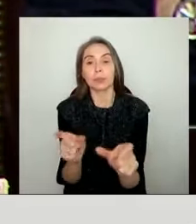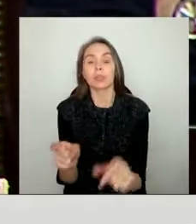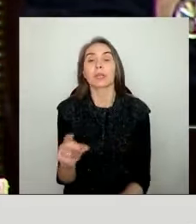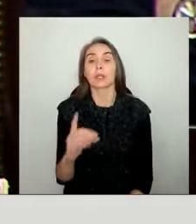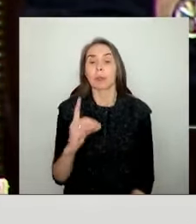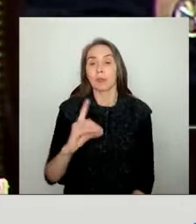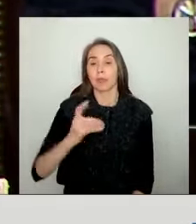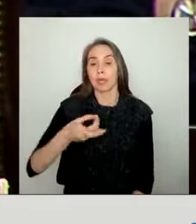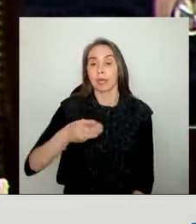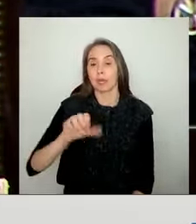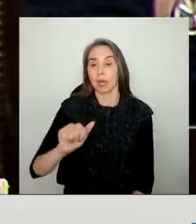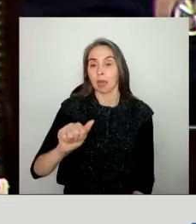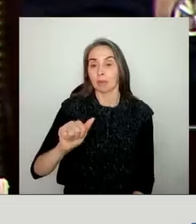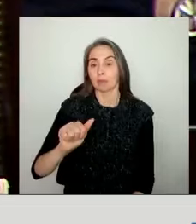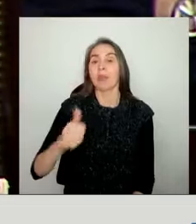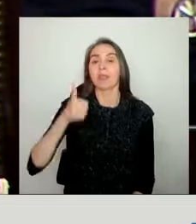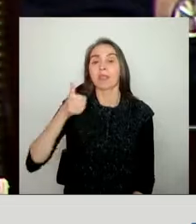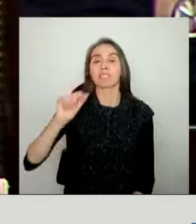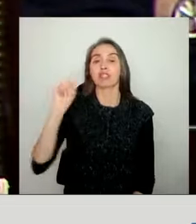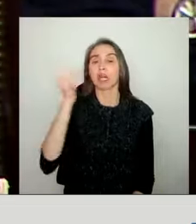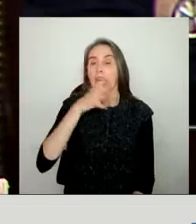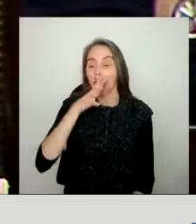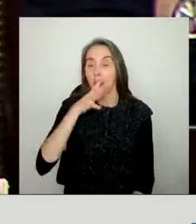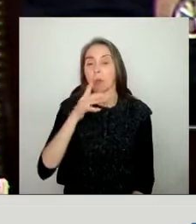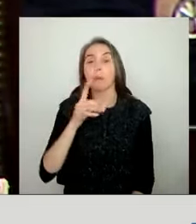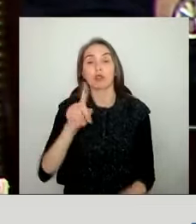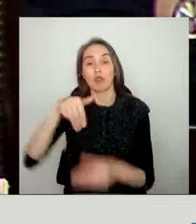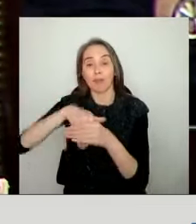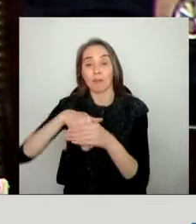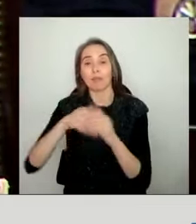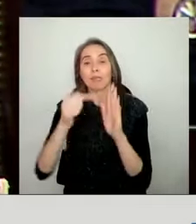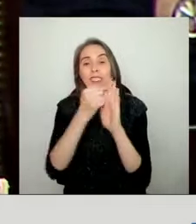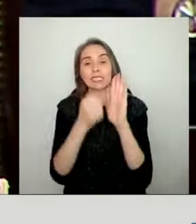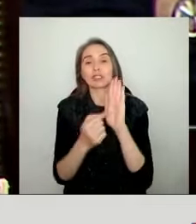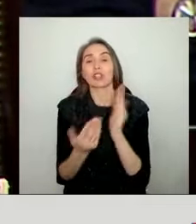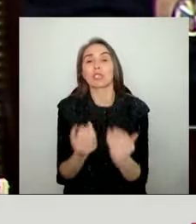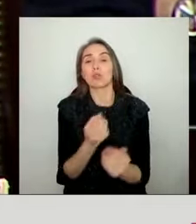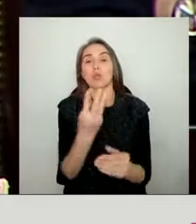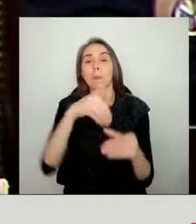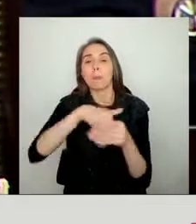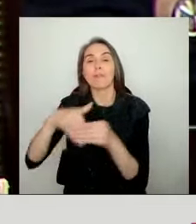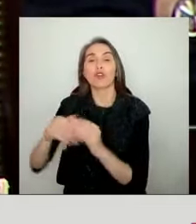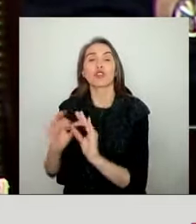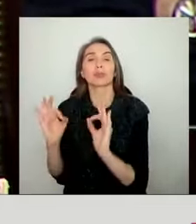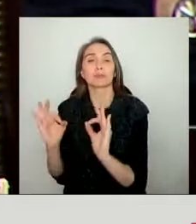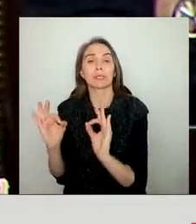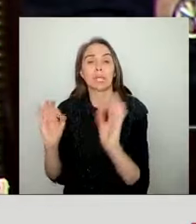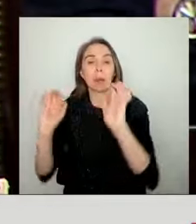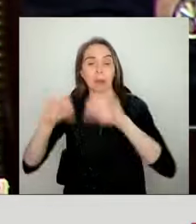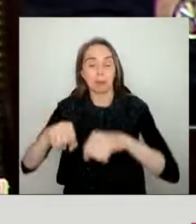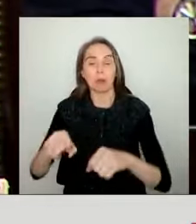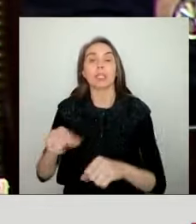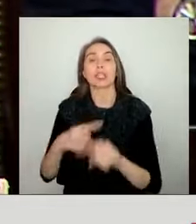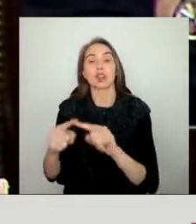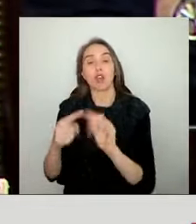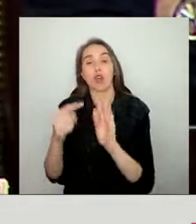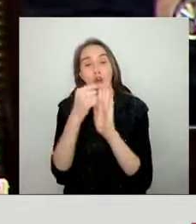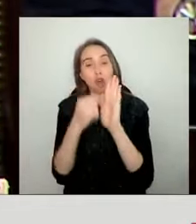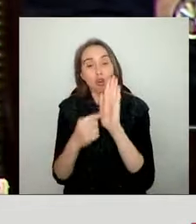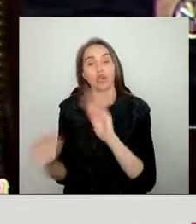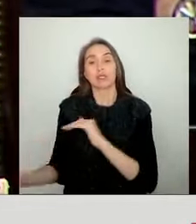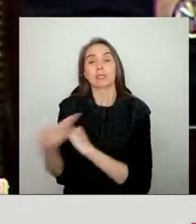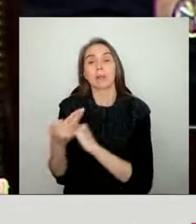aguas con la salvedad de aquellas que requieren quórum especial de aprobación y de aquellas cuya votación separada han sido solicitadas